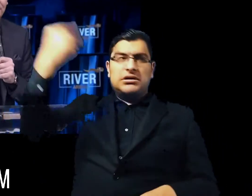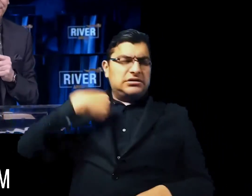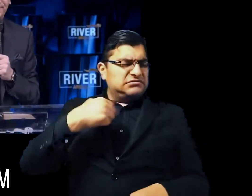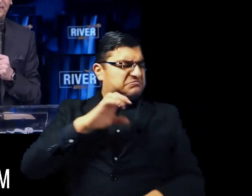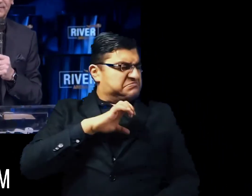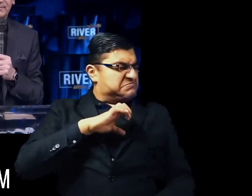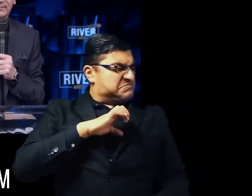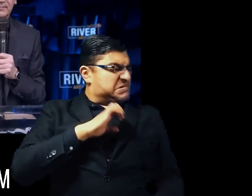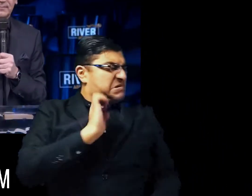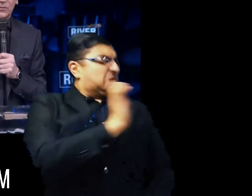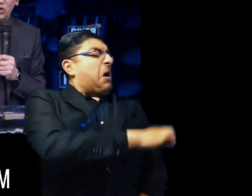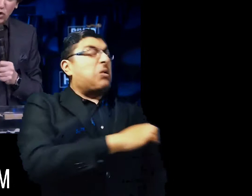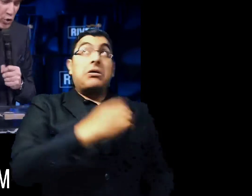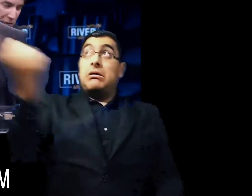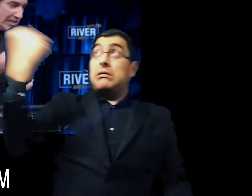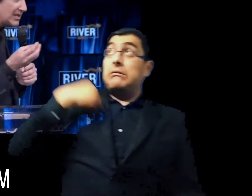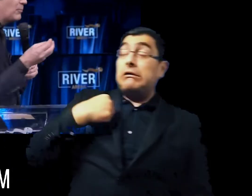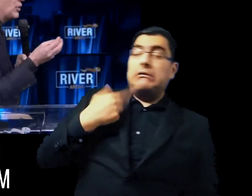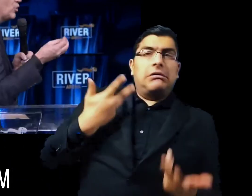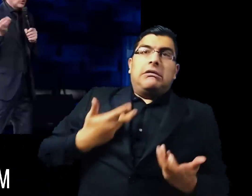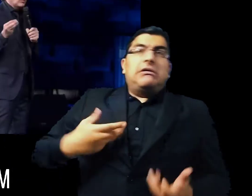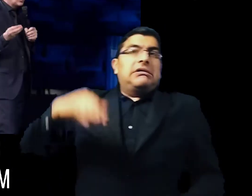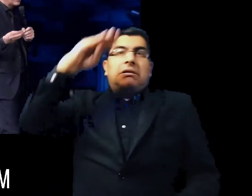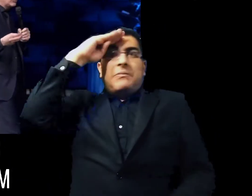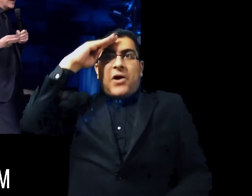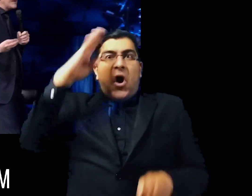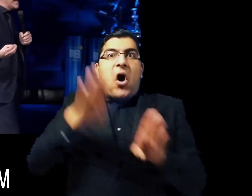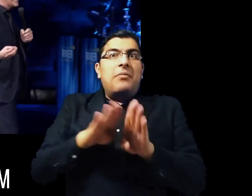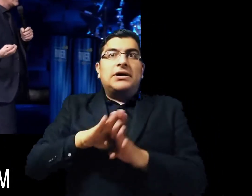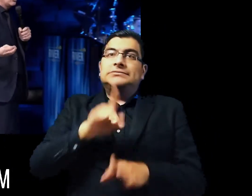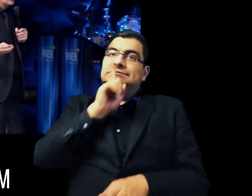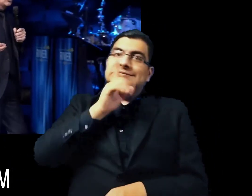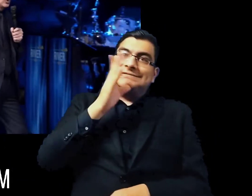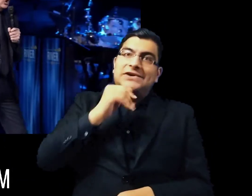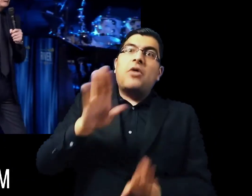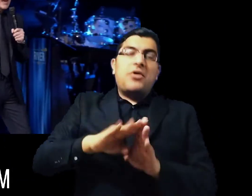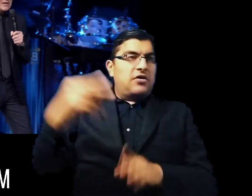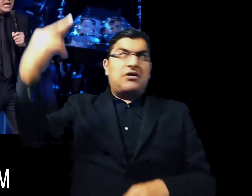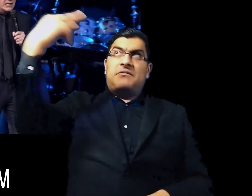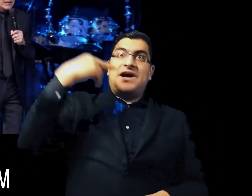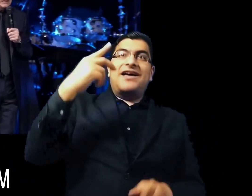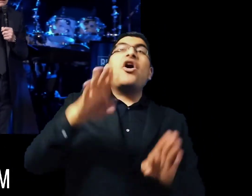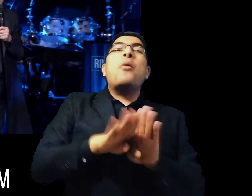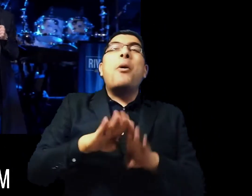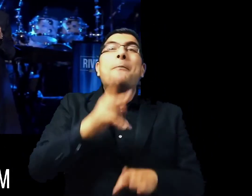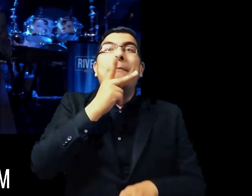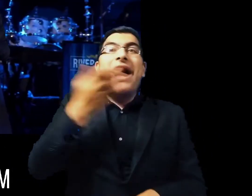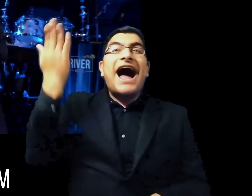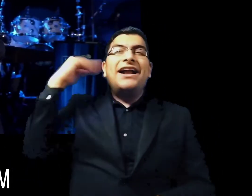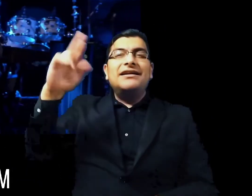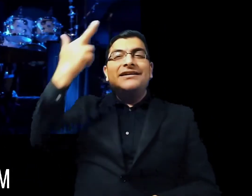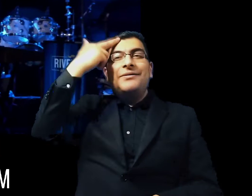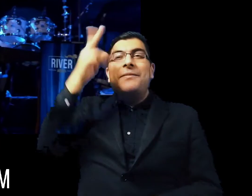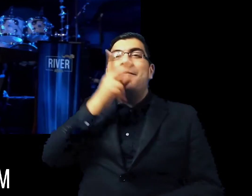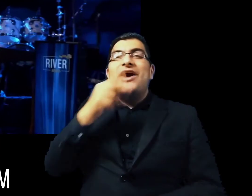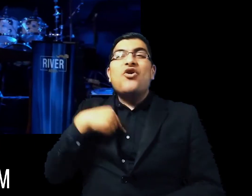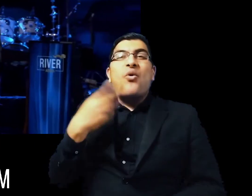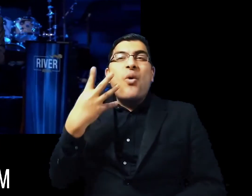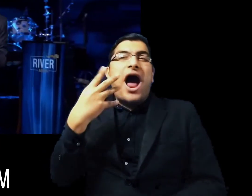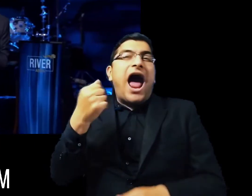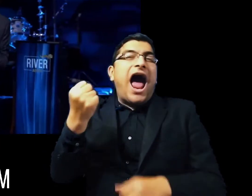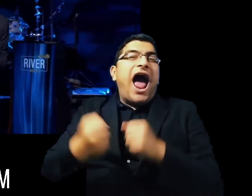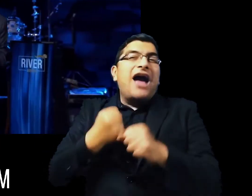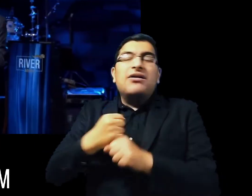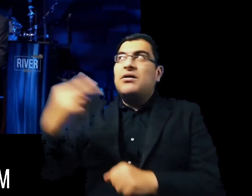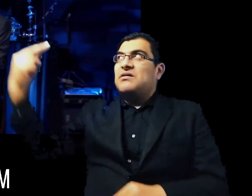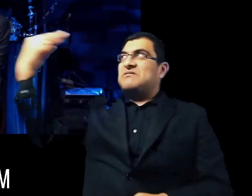amarme. Yo no hubiese podido soportar una mirada de Dios como la mirada de mi papá en aquel